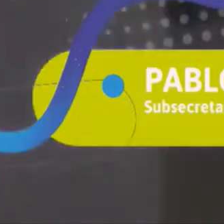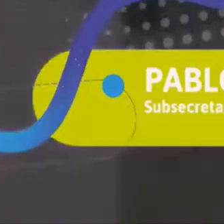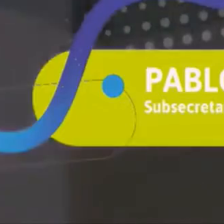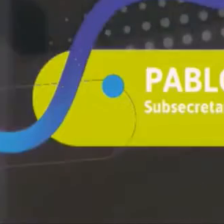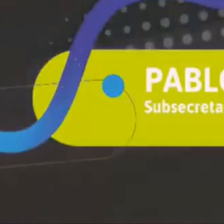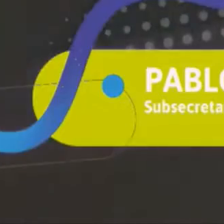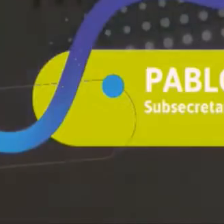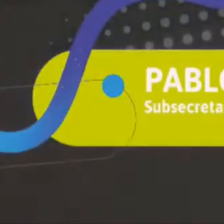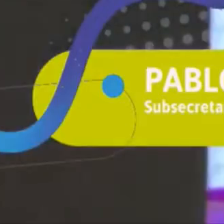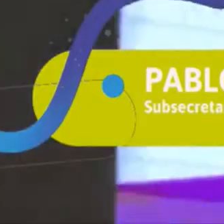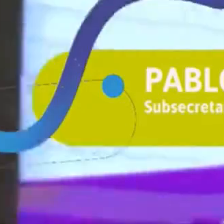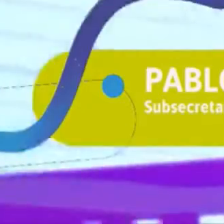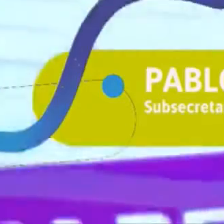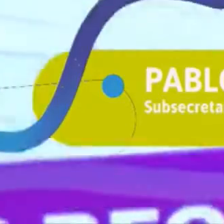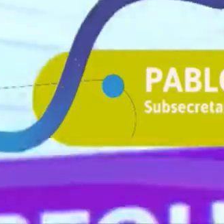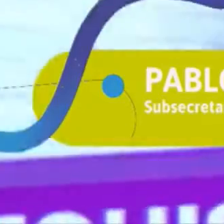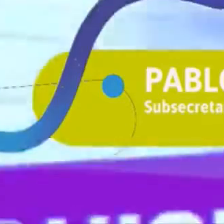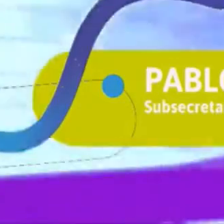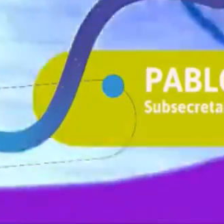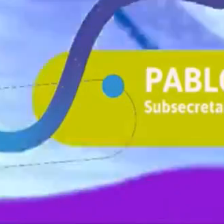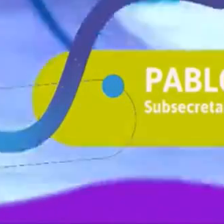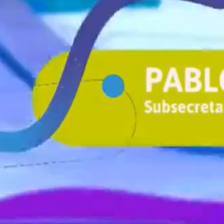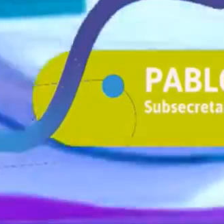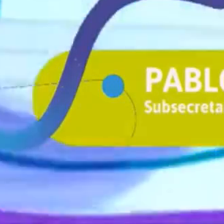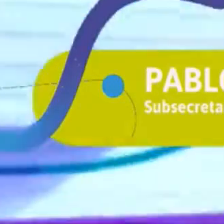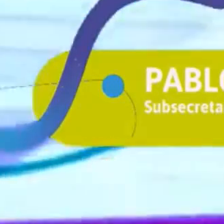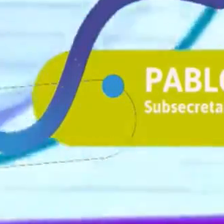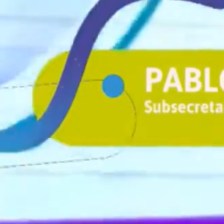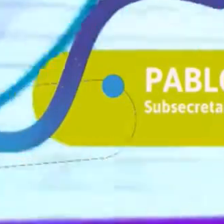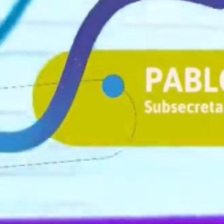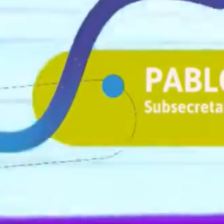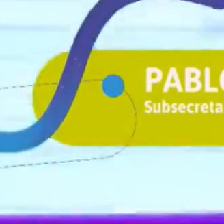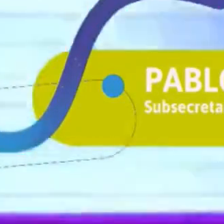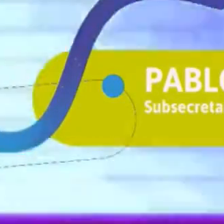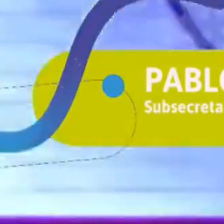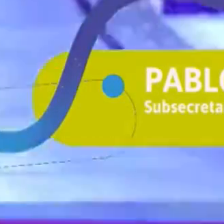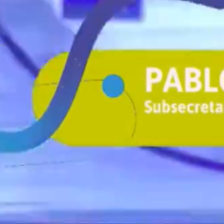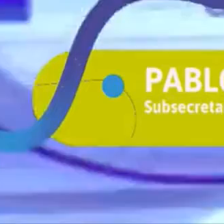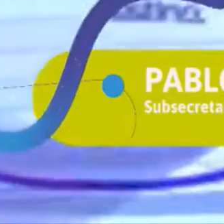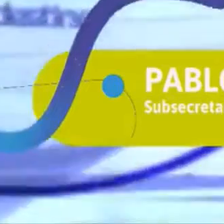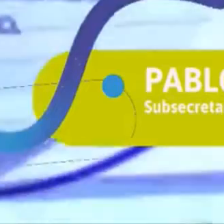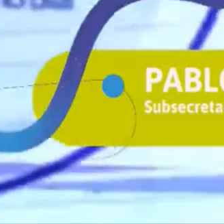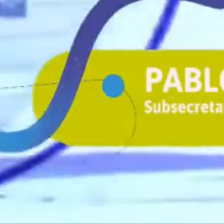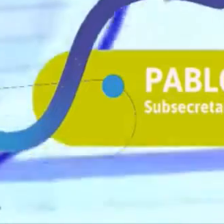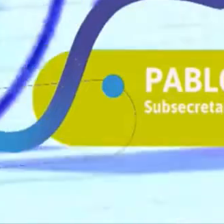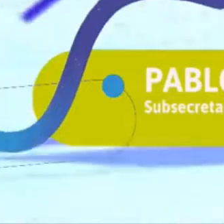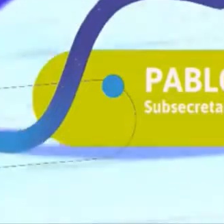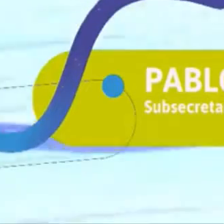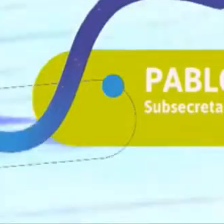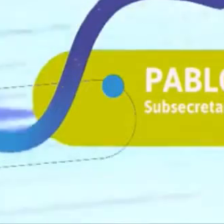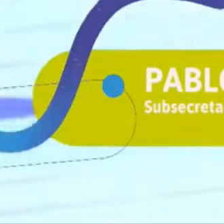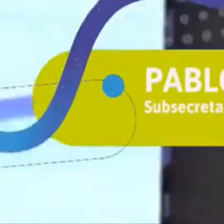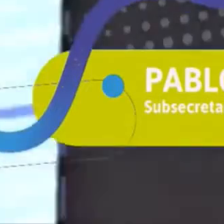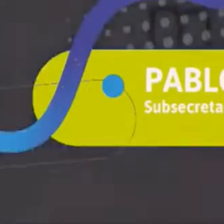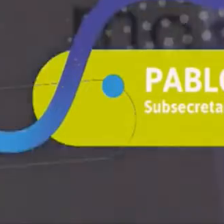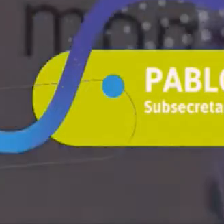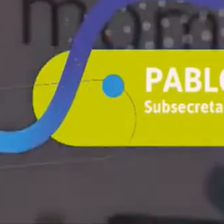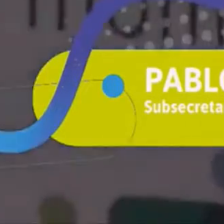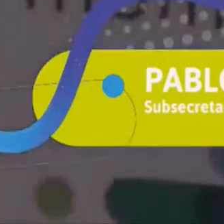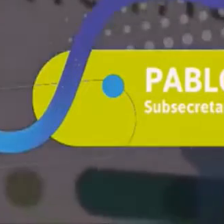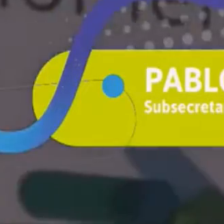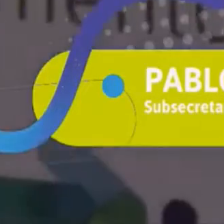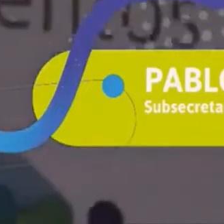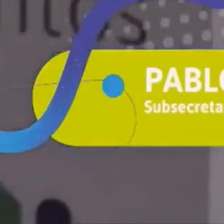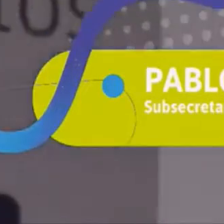gestión turística en nuestro territorio, convirtiéndonos a la fecha la primera ciudad adherida de turismo inteligente en la ciudad.